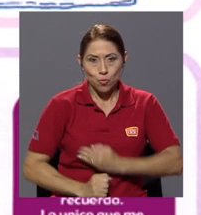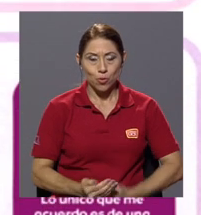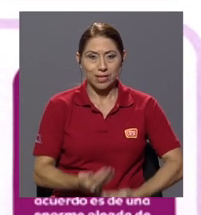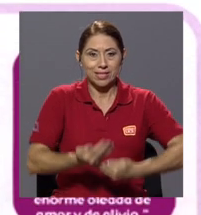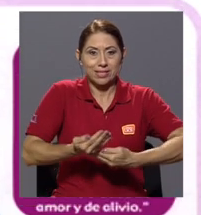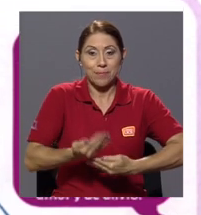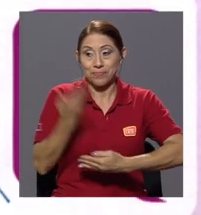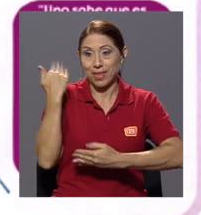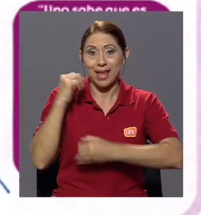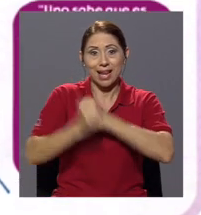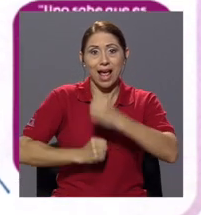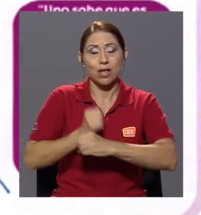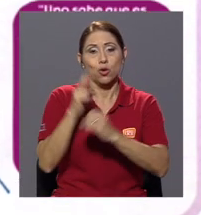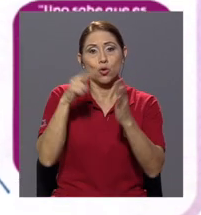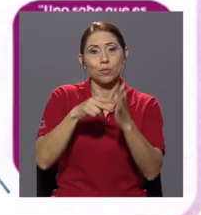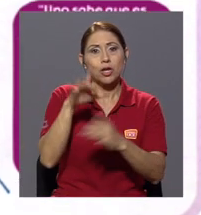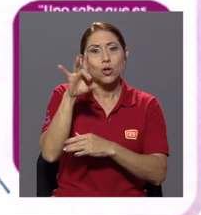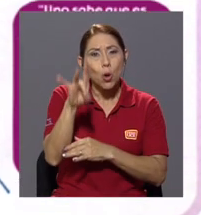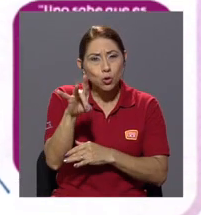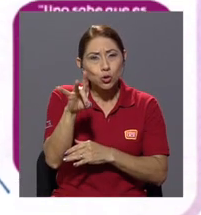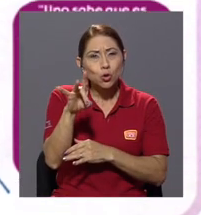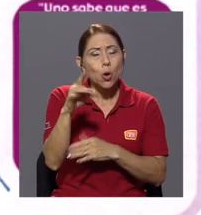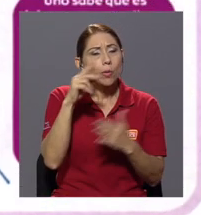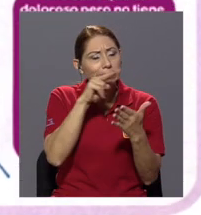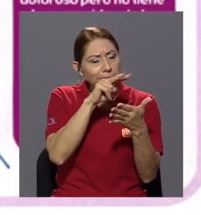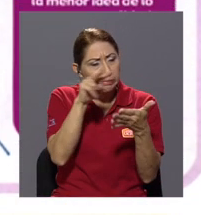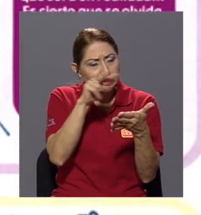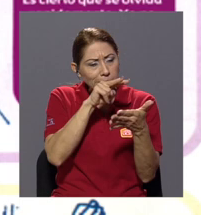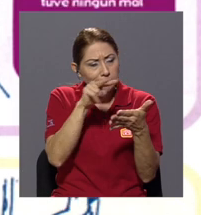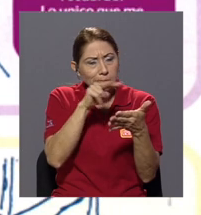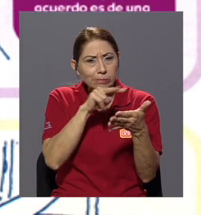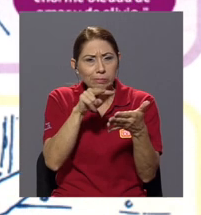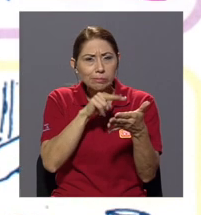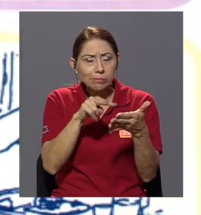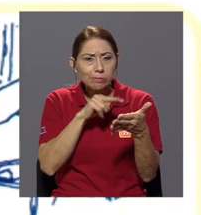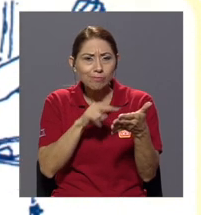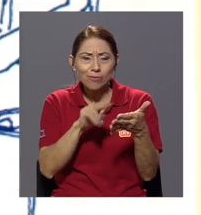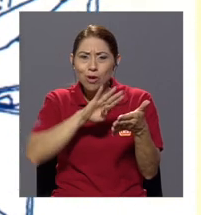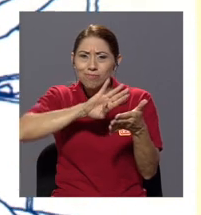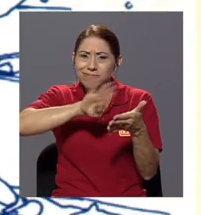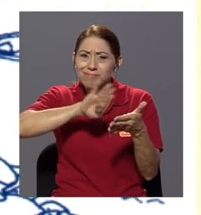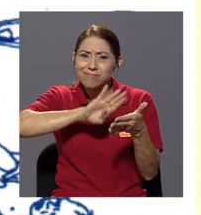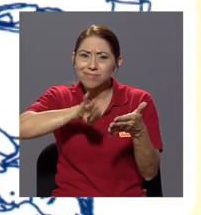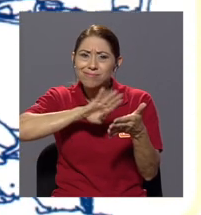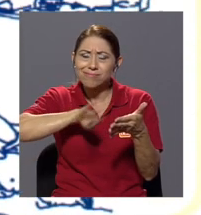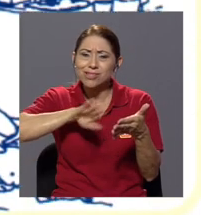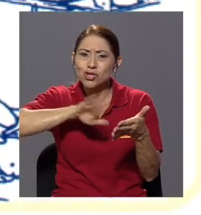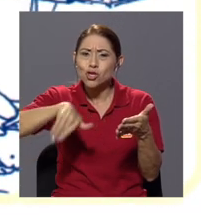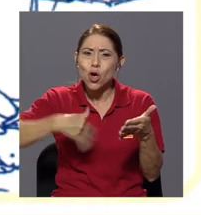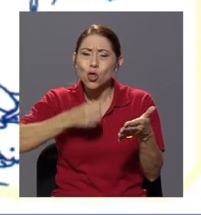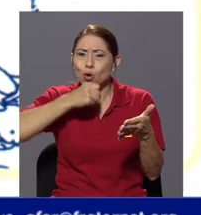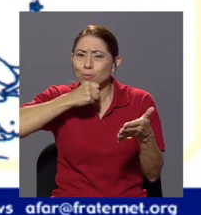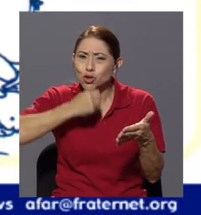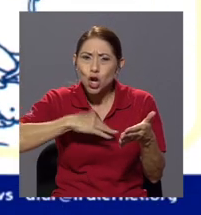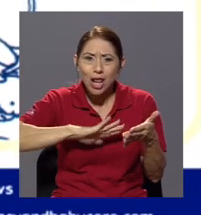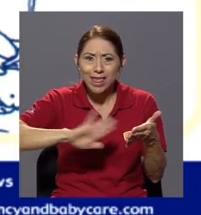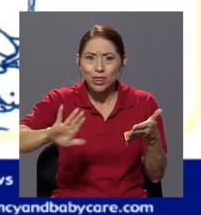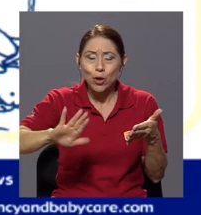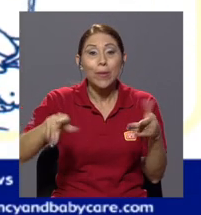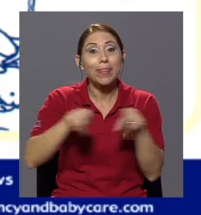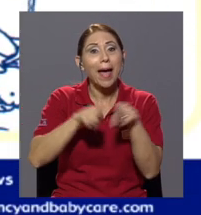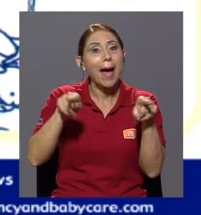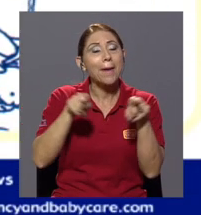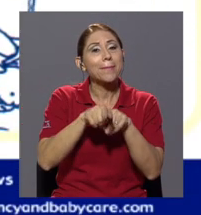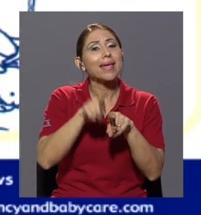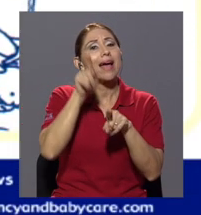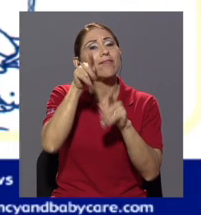línea por línea y quitamos todo eso esas prácticas obsoletas y también quitamos el paradigma que era todo a